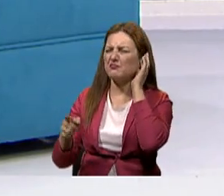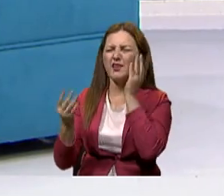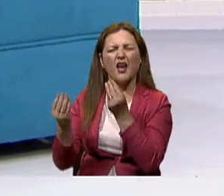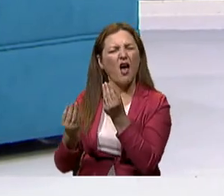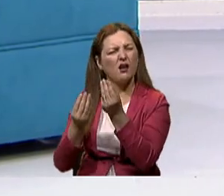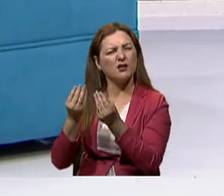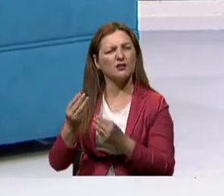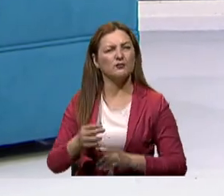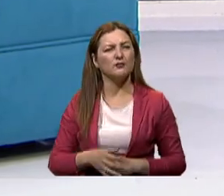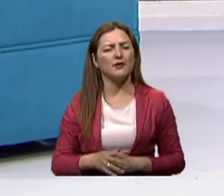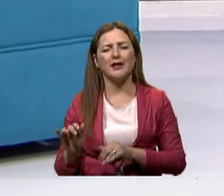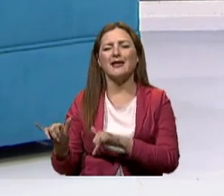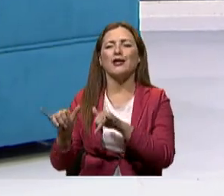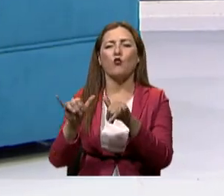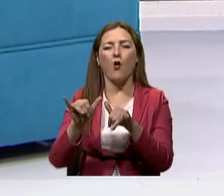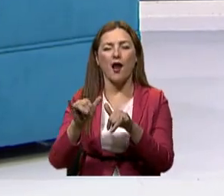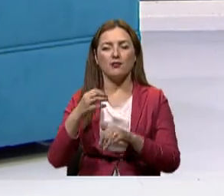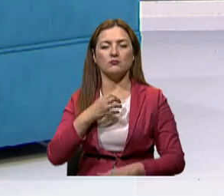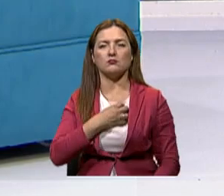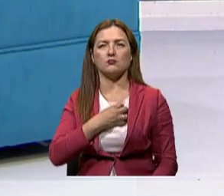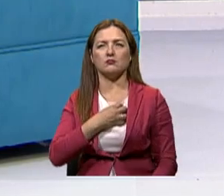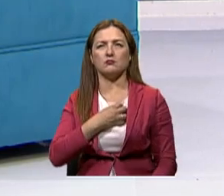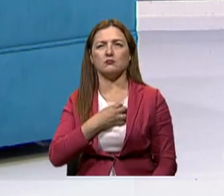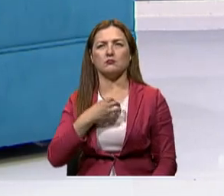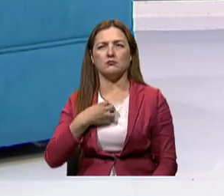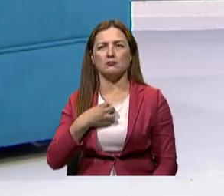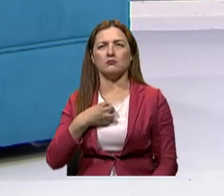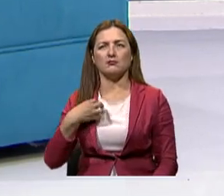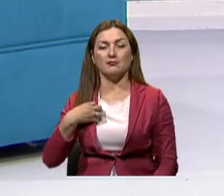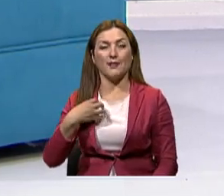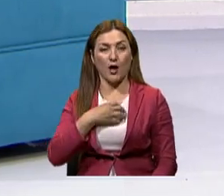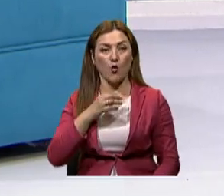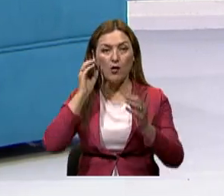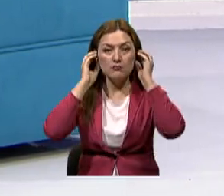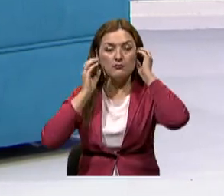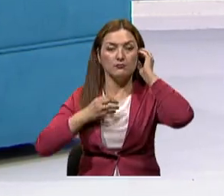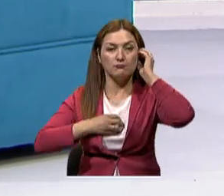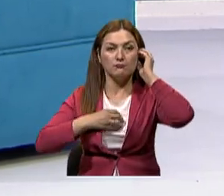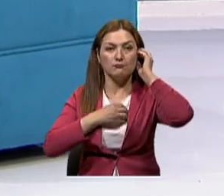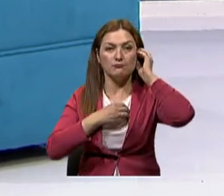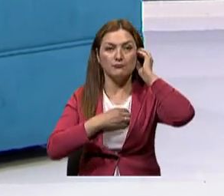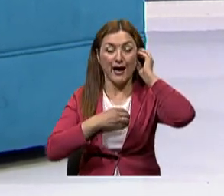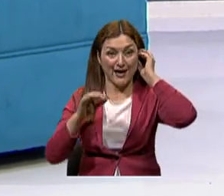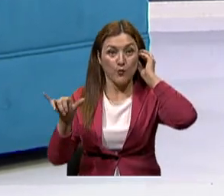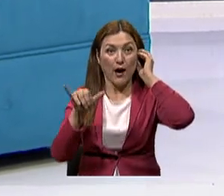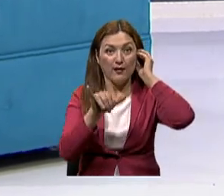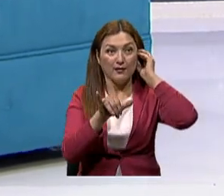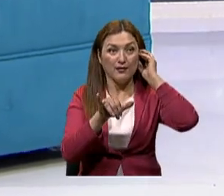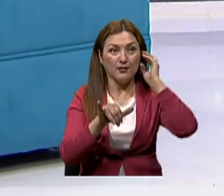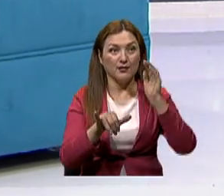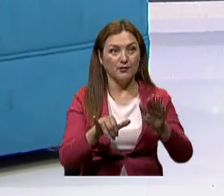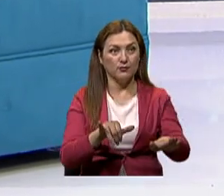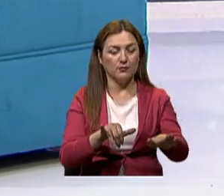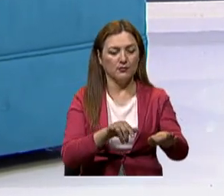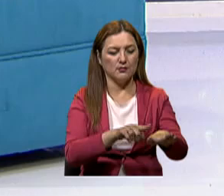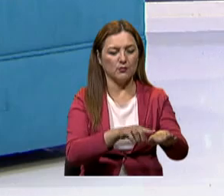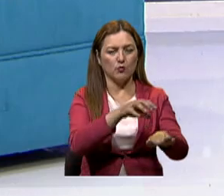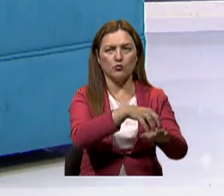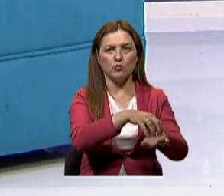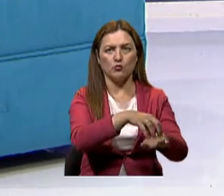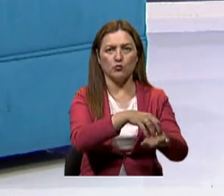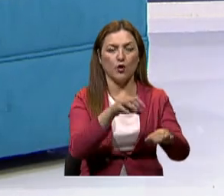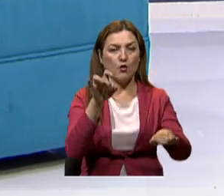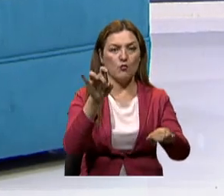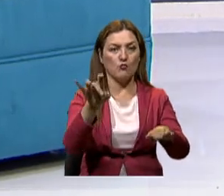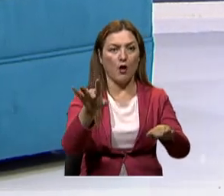como un estetoscopio en los cardiólogos. Perfecto. Ya, lo que hace esto es, lo vamos a aprender y esto va a dar una señal de pulso.